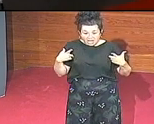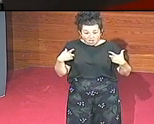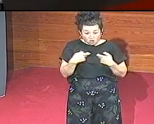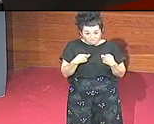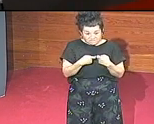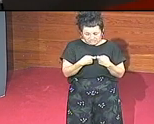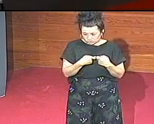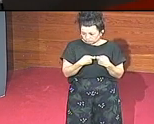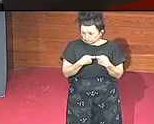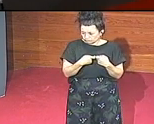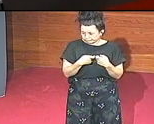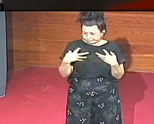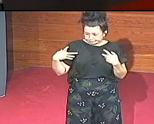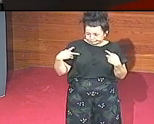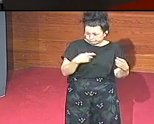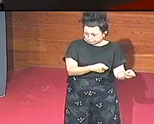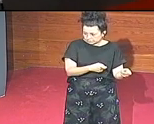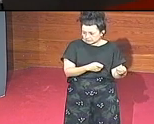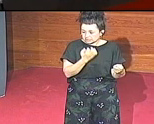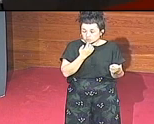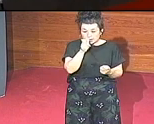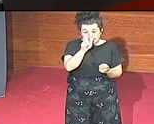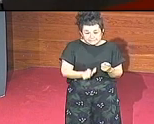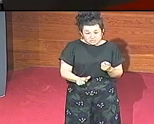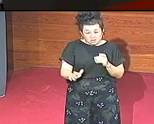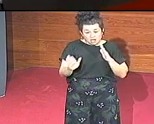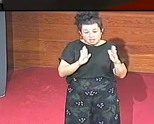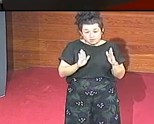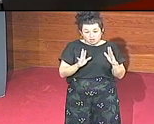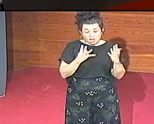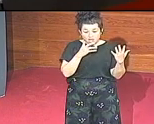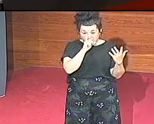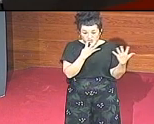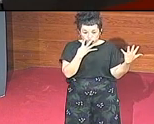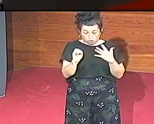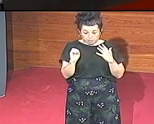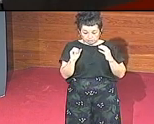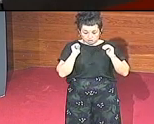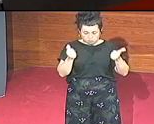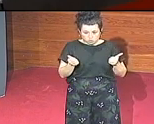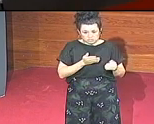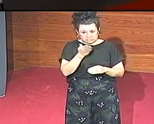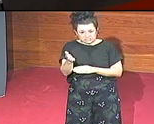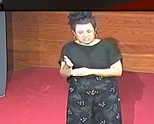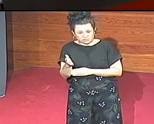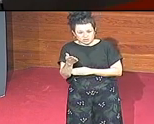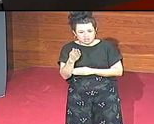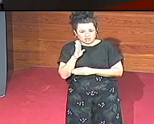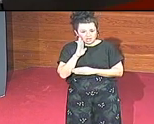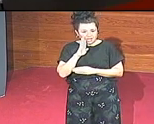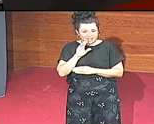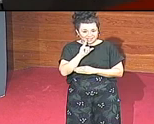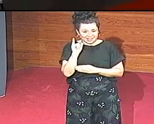como la referencia es una persona que al principio de los 90 se fue jerusalén y empezó a contar qué pasaba allí